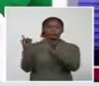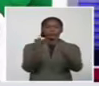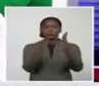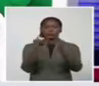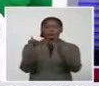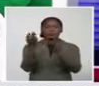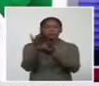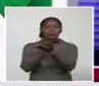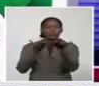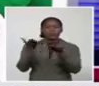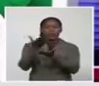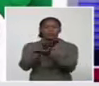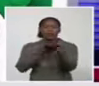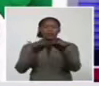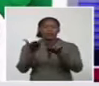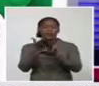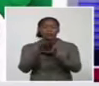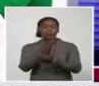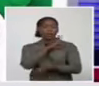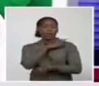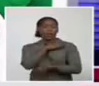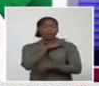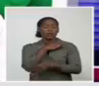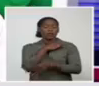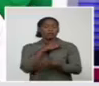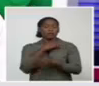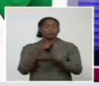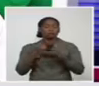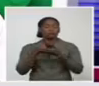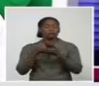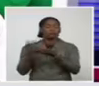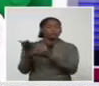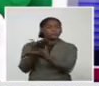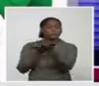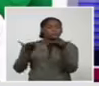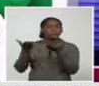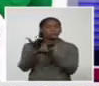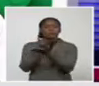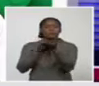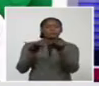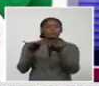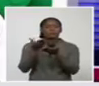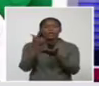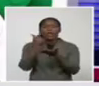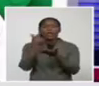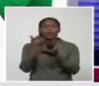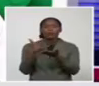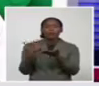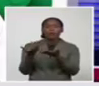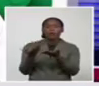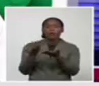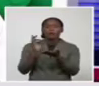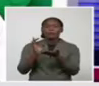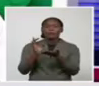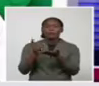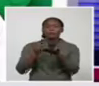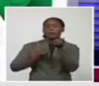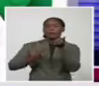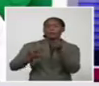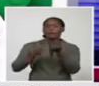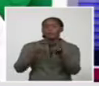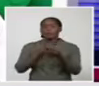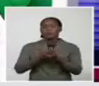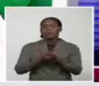presidido por el viceprimer ministro, que hay provincias, como en el caso de Camagüey, que